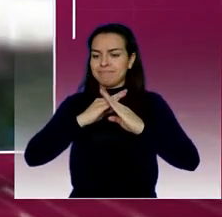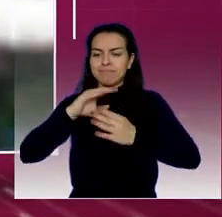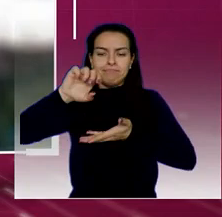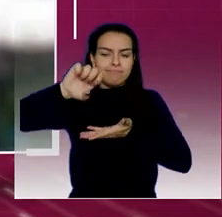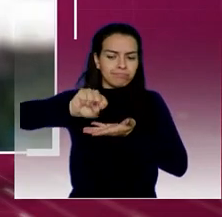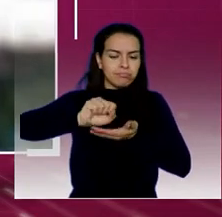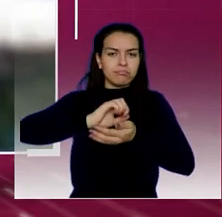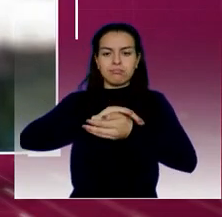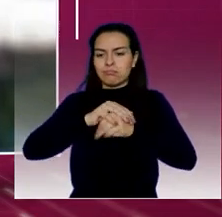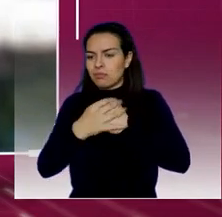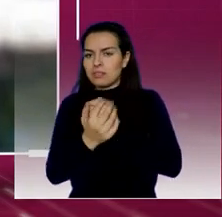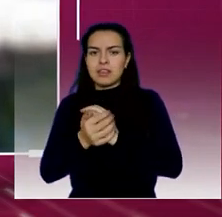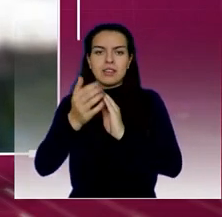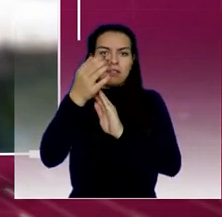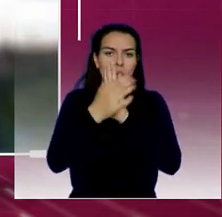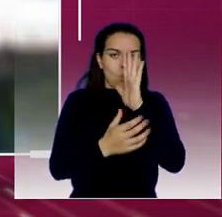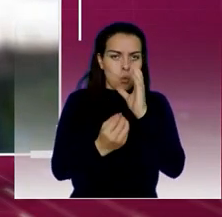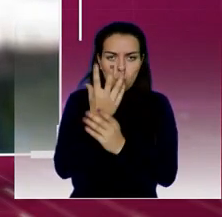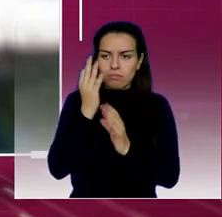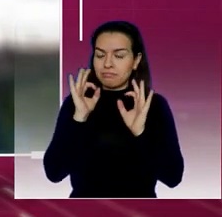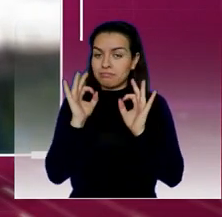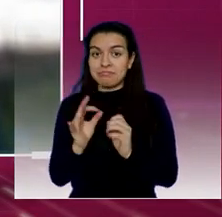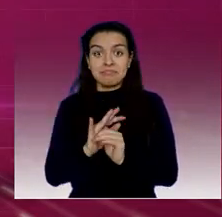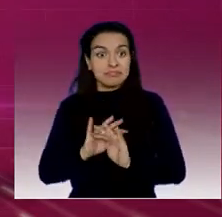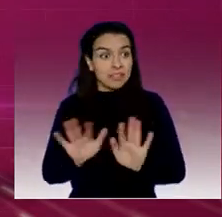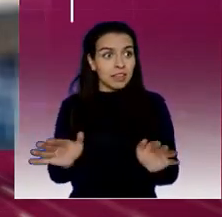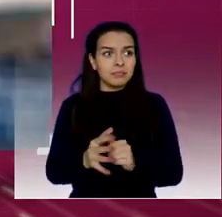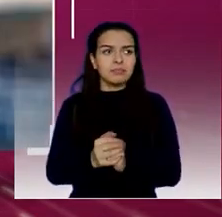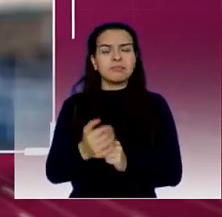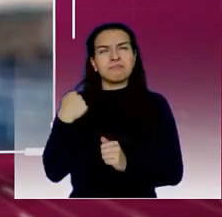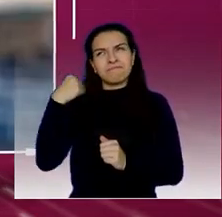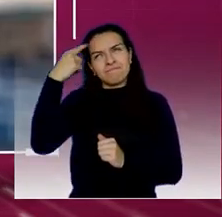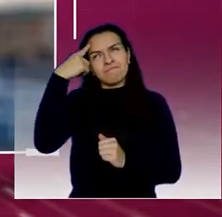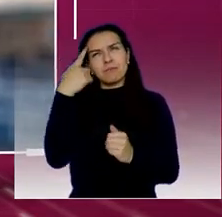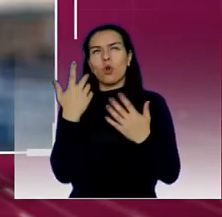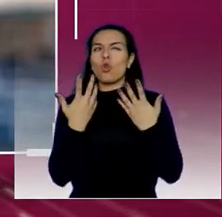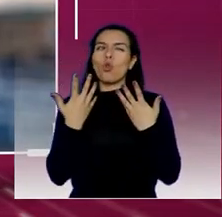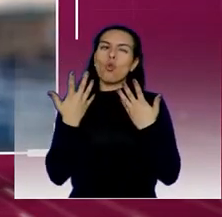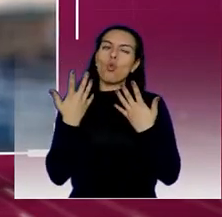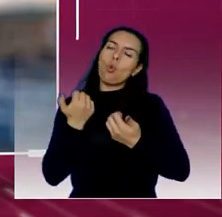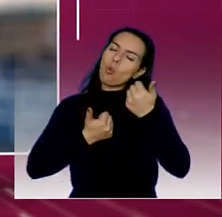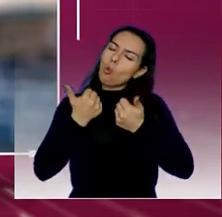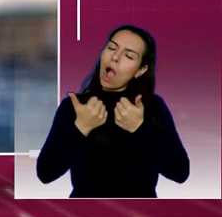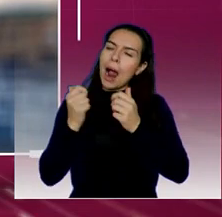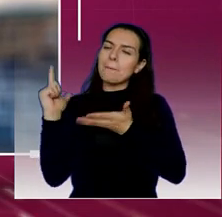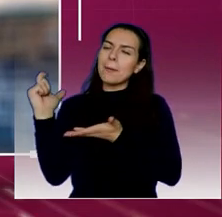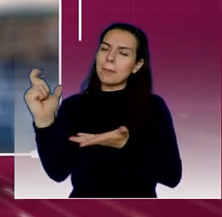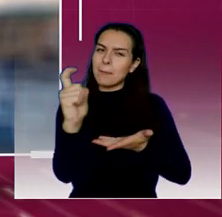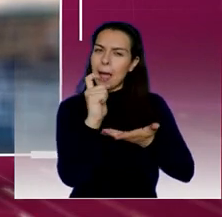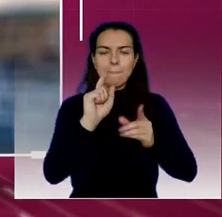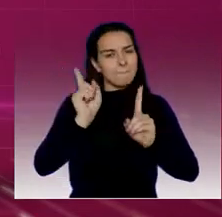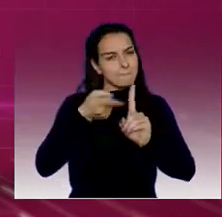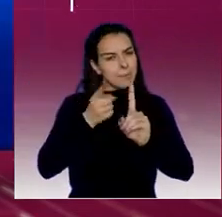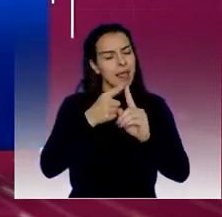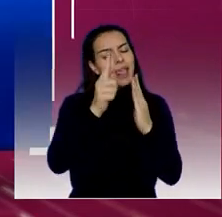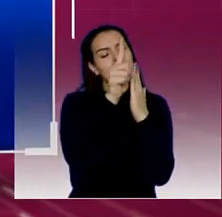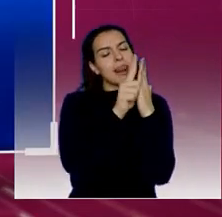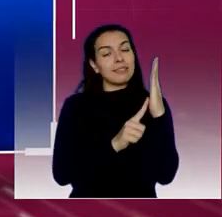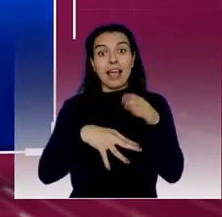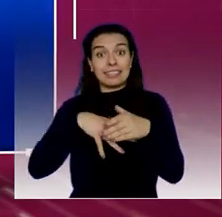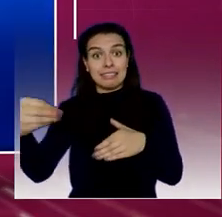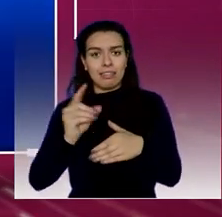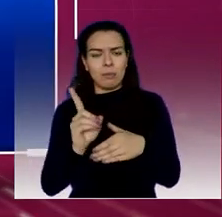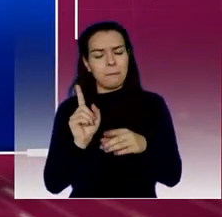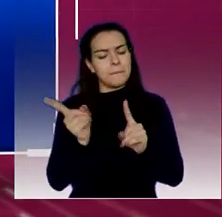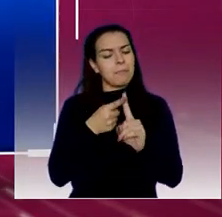y demás hago una lista de los lugares que quería retratar antes de de salir a la calle y